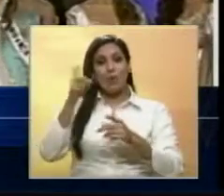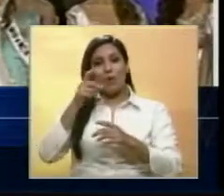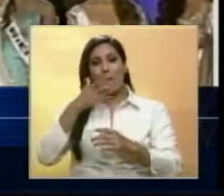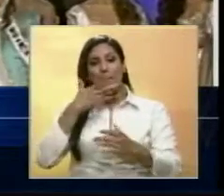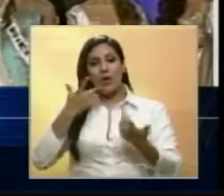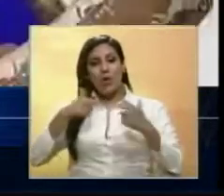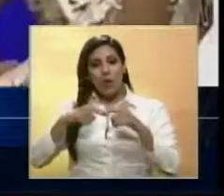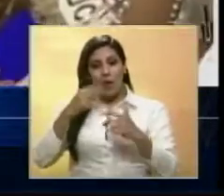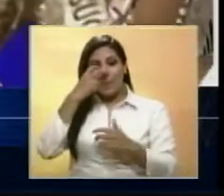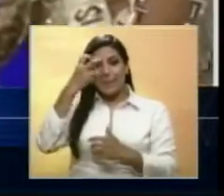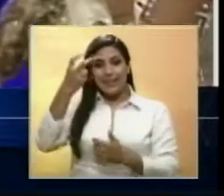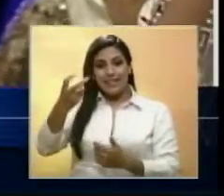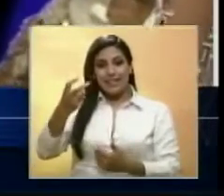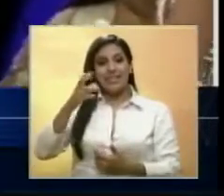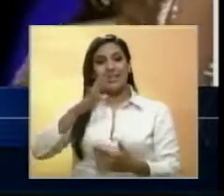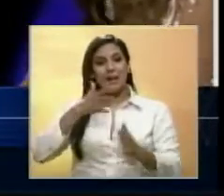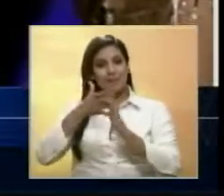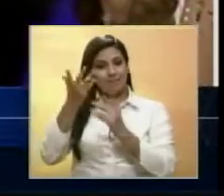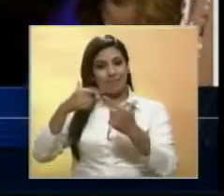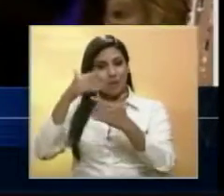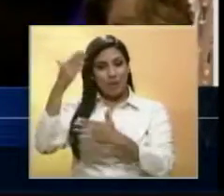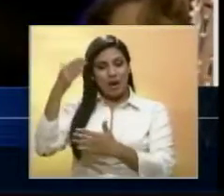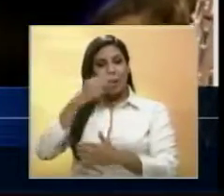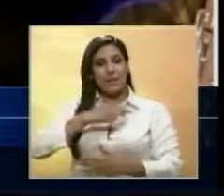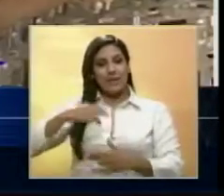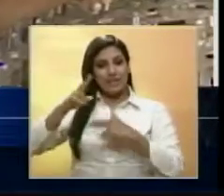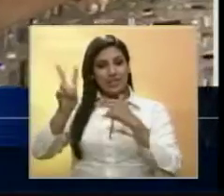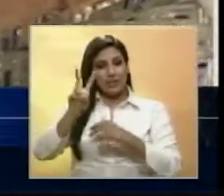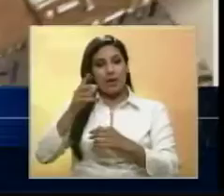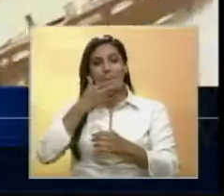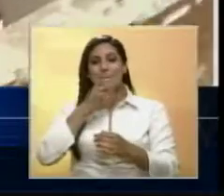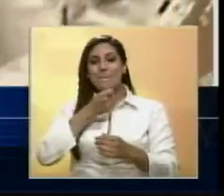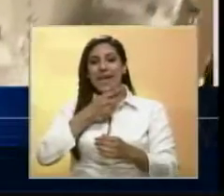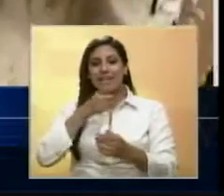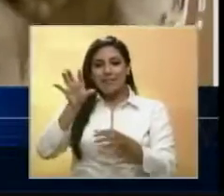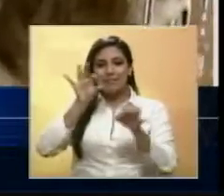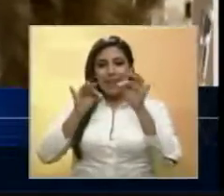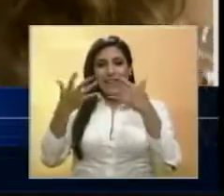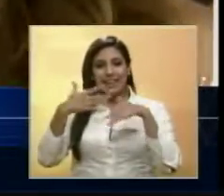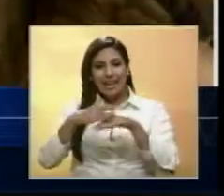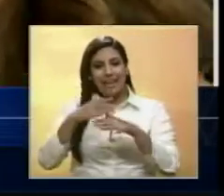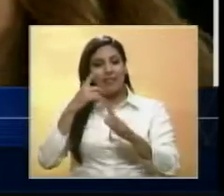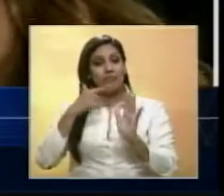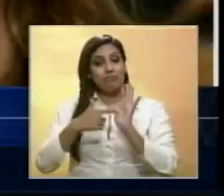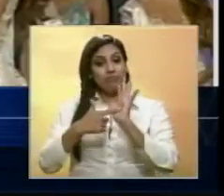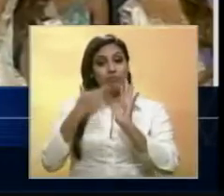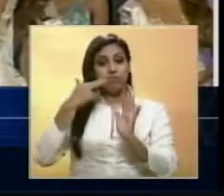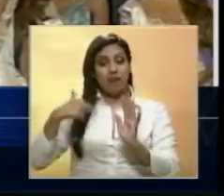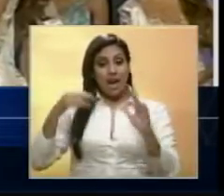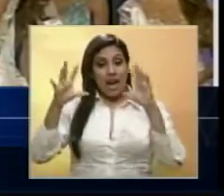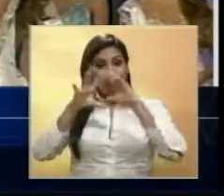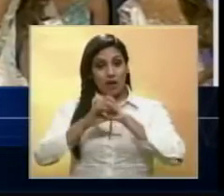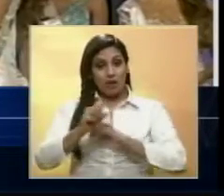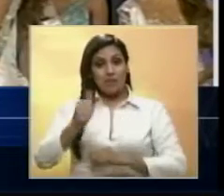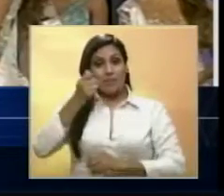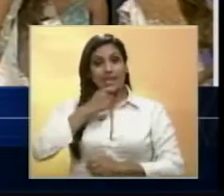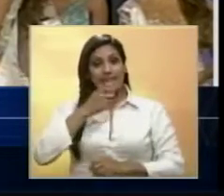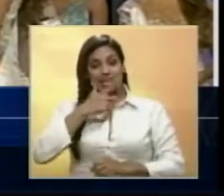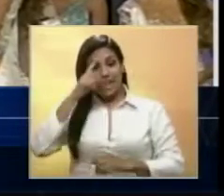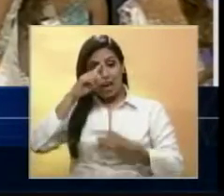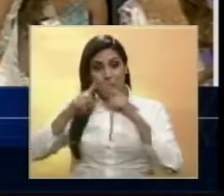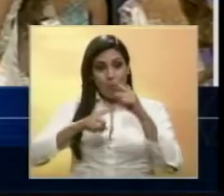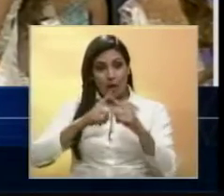un lugar para visitar la Quinta Rosada son mujeres bellas e integrales, capaz de resaltar en la noche más linda del